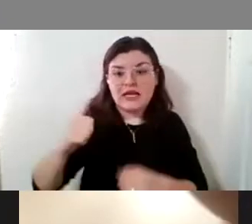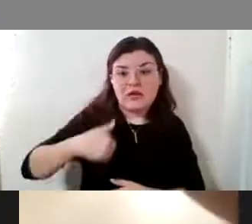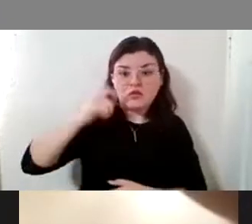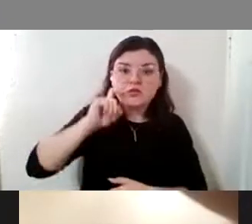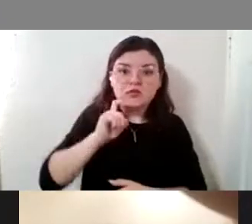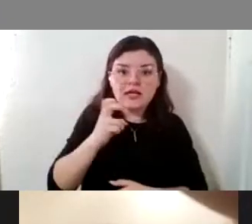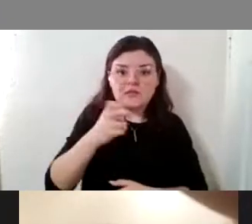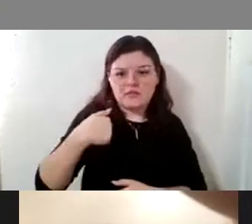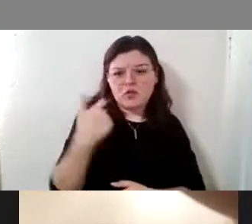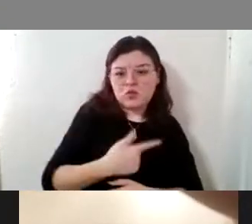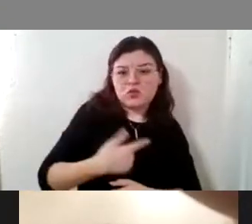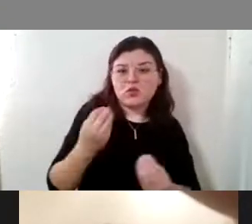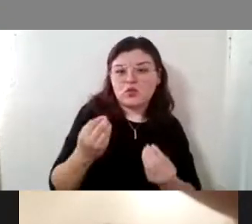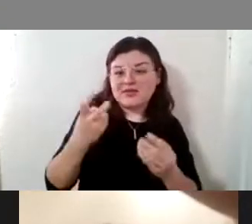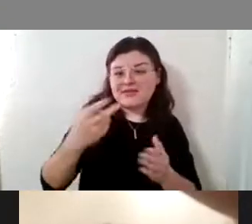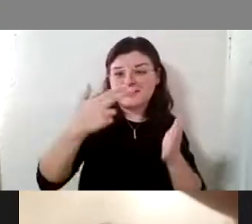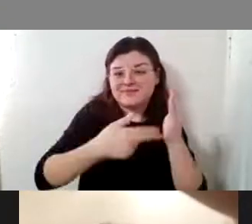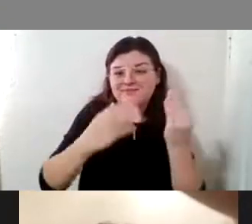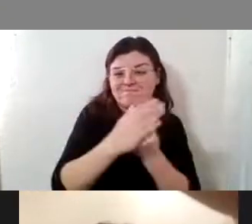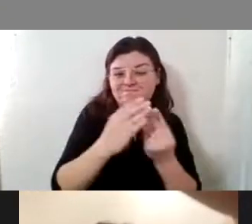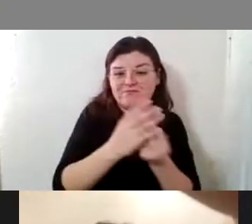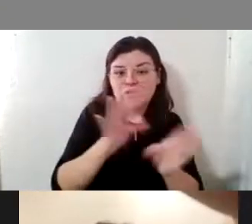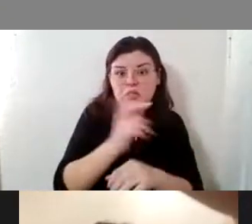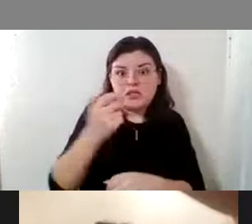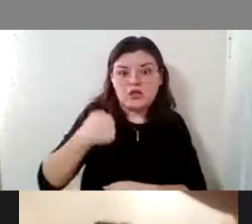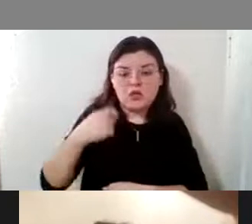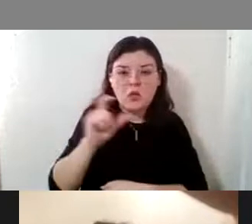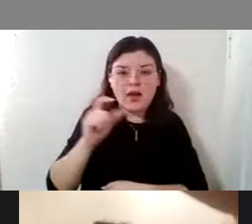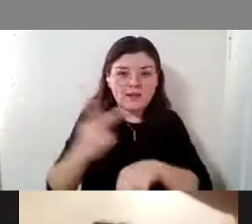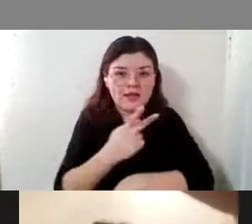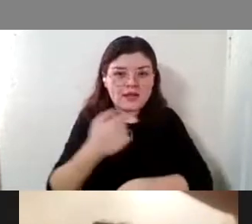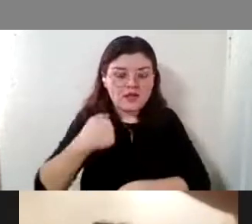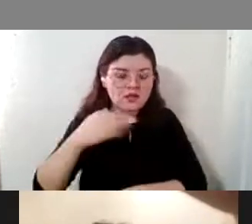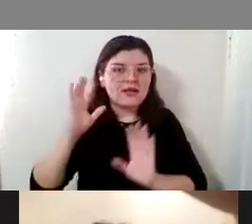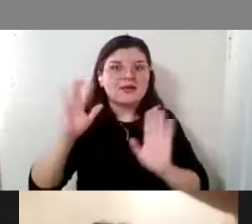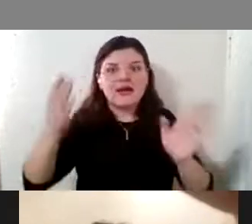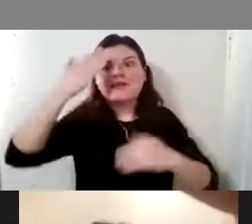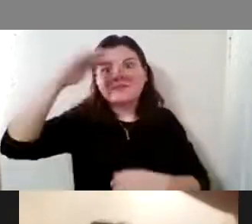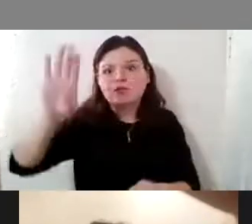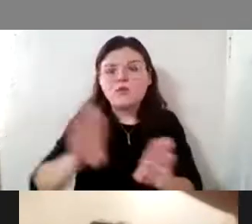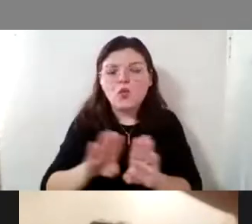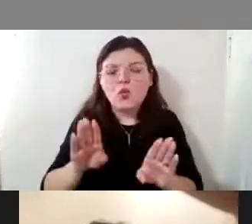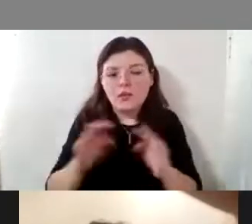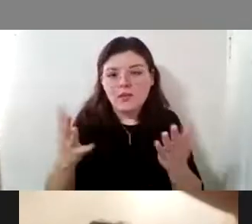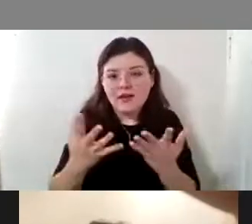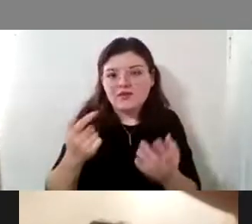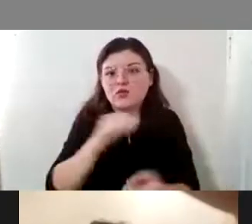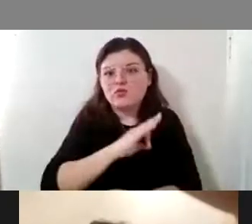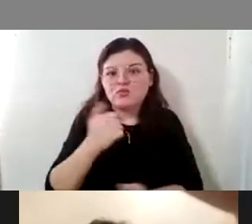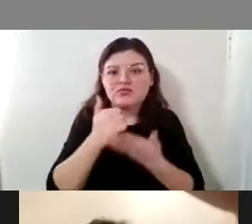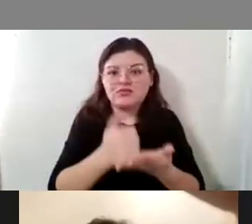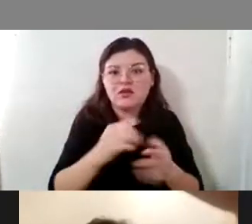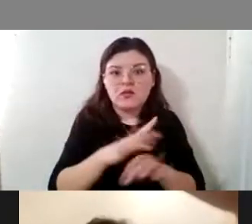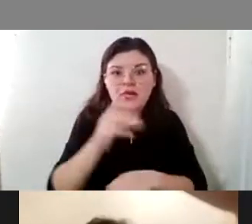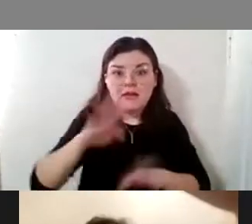mucho este taller porque digo, bueno, me llega a suceder, ya sé qué voy a hacer. Al menos ya tengo una pauta de, porque hay veces que pues nos quedamos en